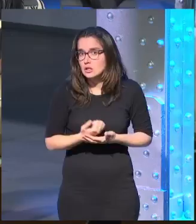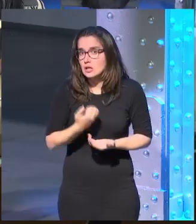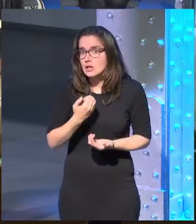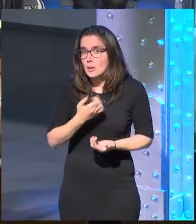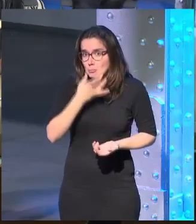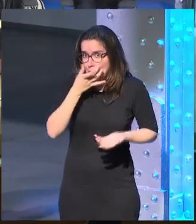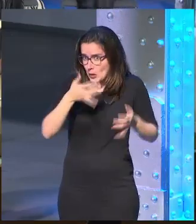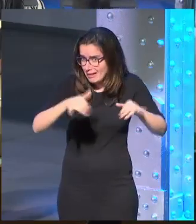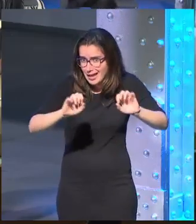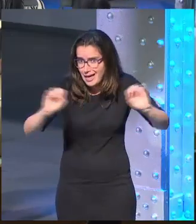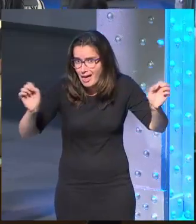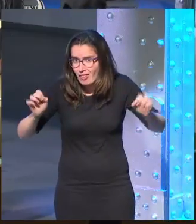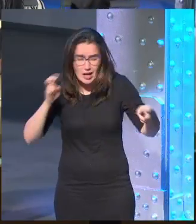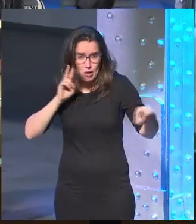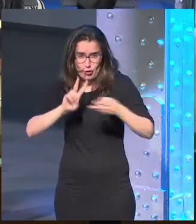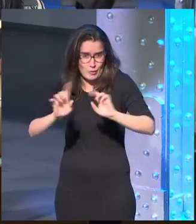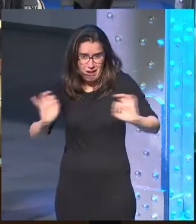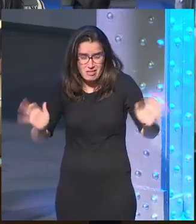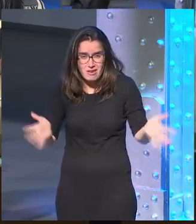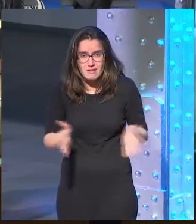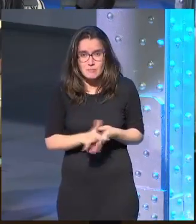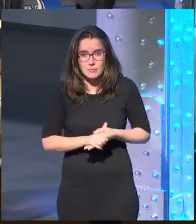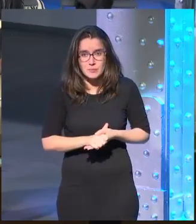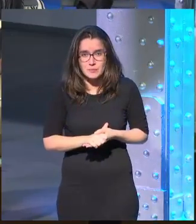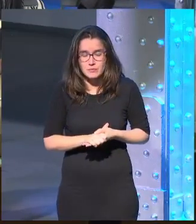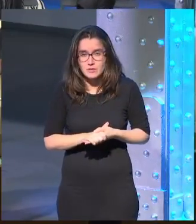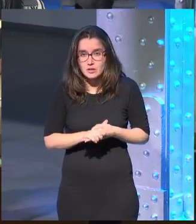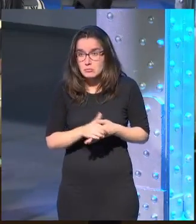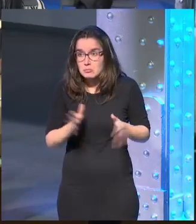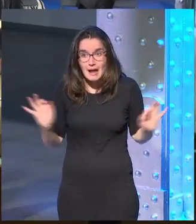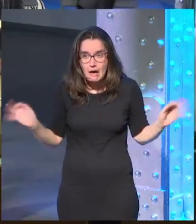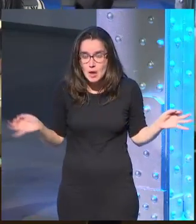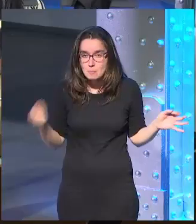hay vergüenza ninguna, no nos está viendo nadie. ¿No tenéis nada que